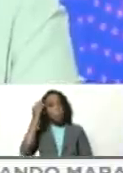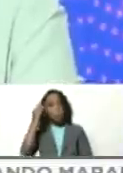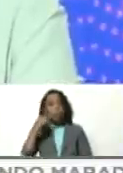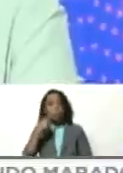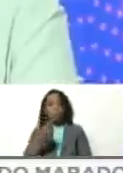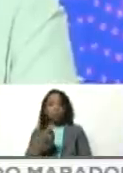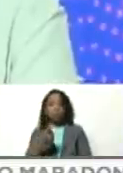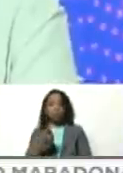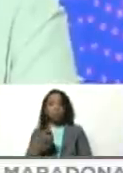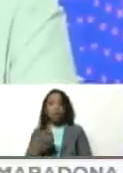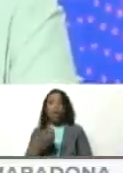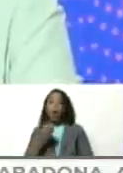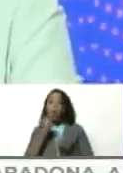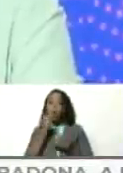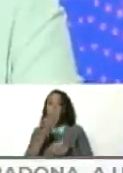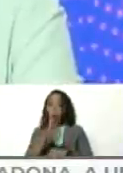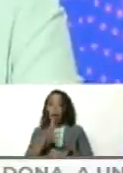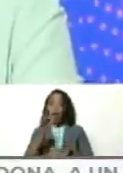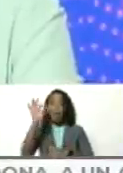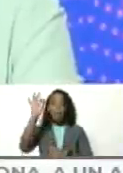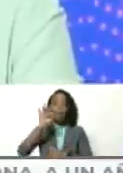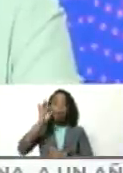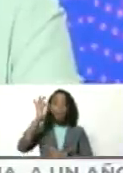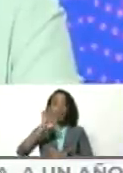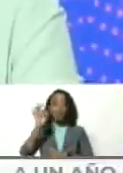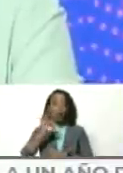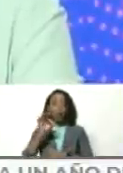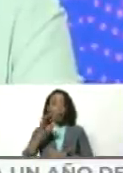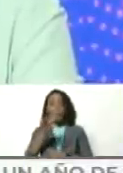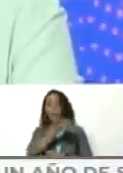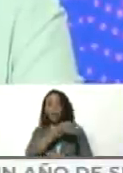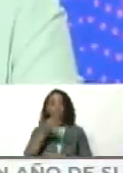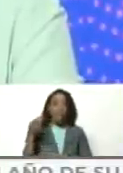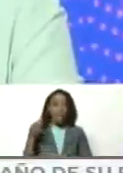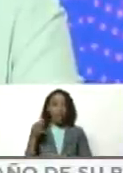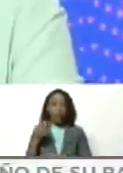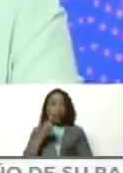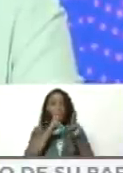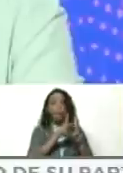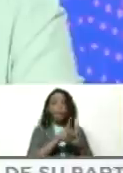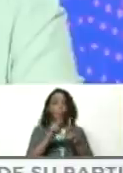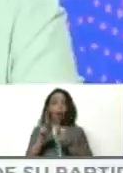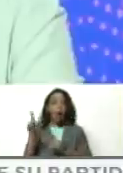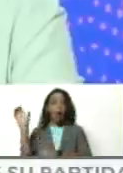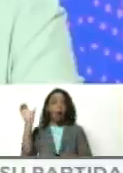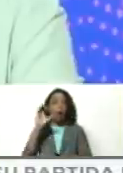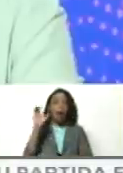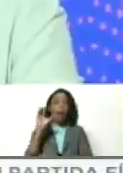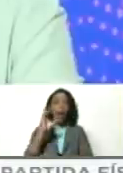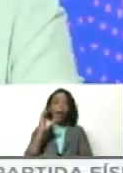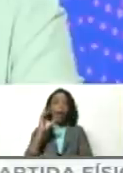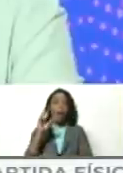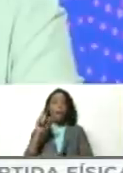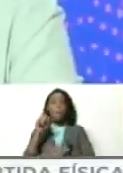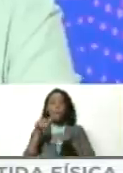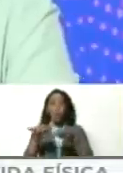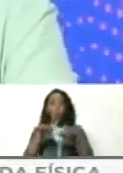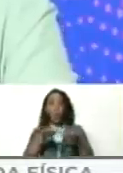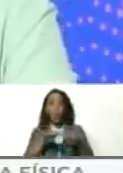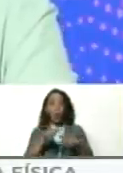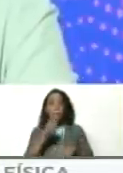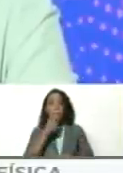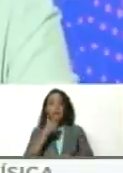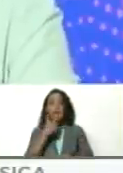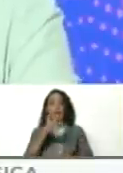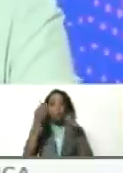en buena medida es resultado del éxito del plan Caracas Patriota Bella y